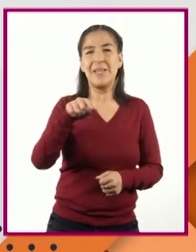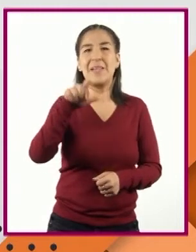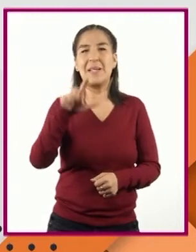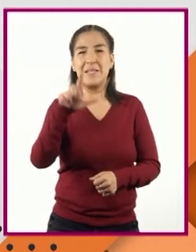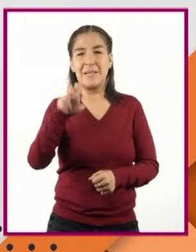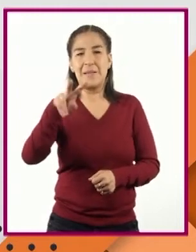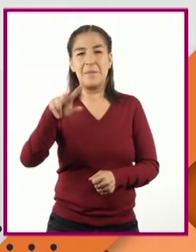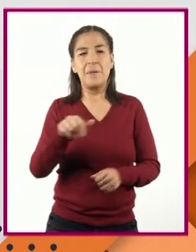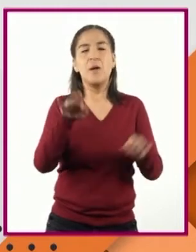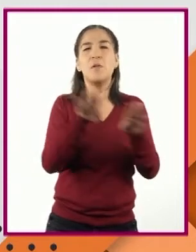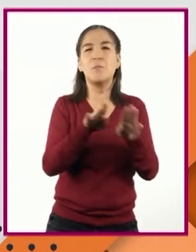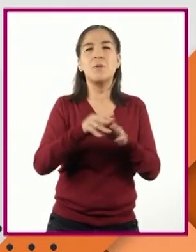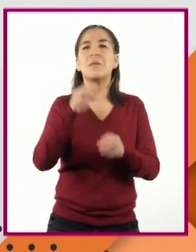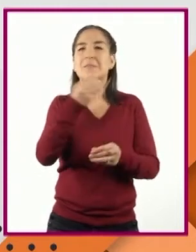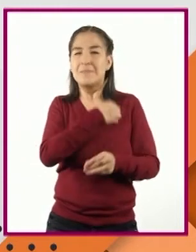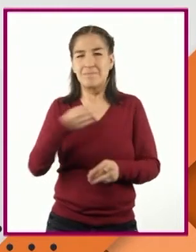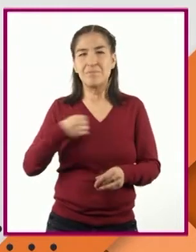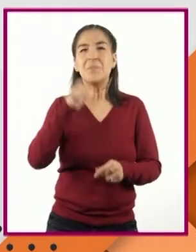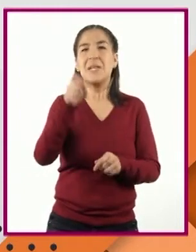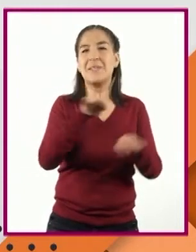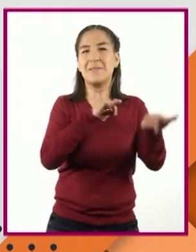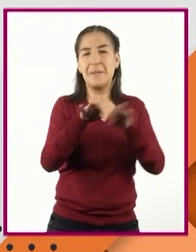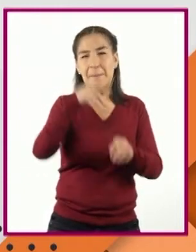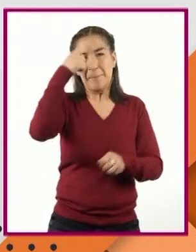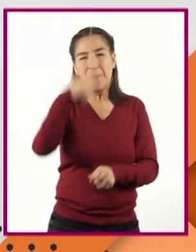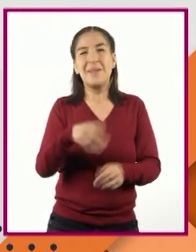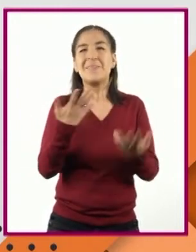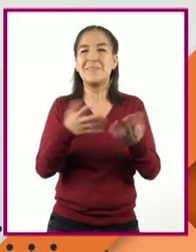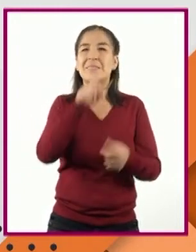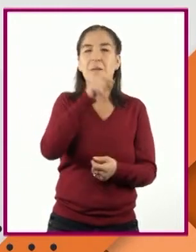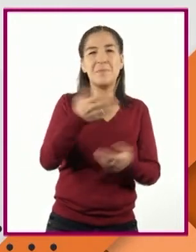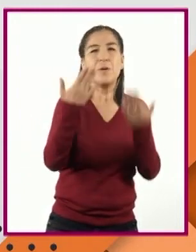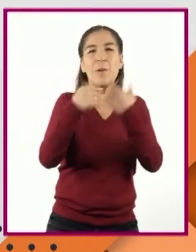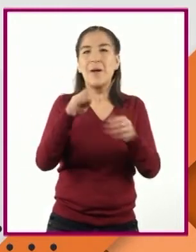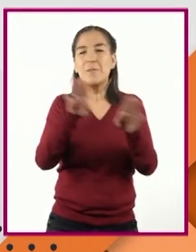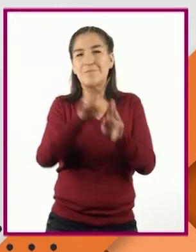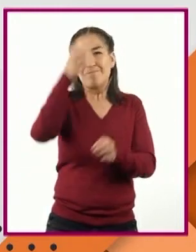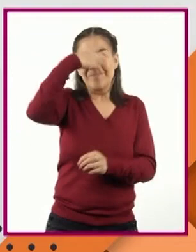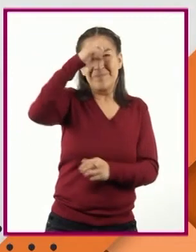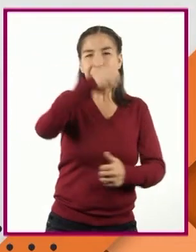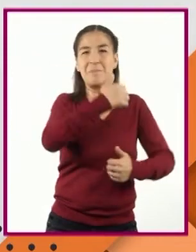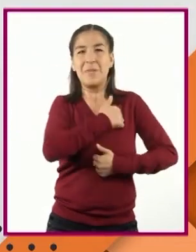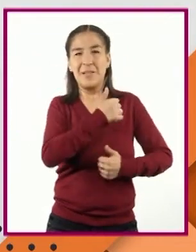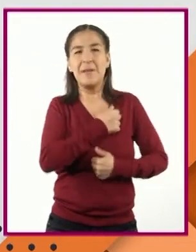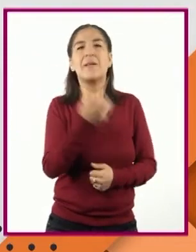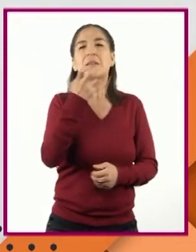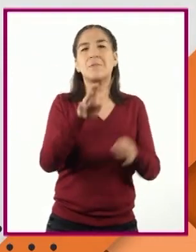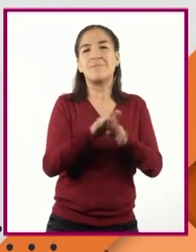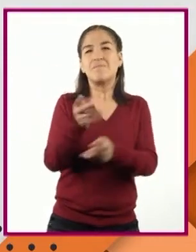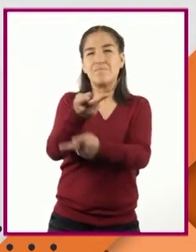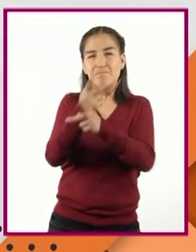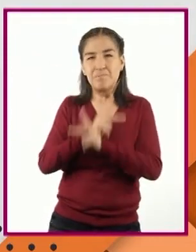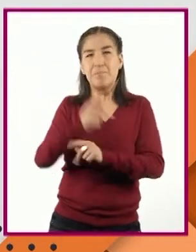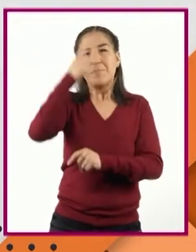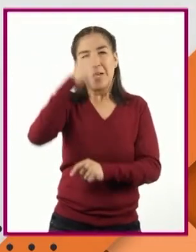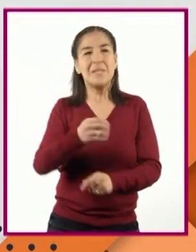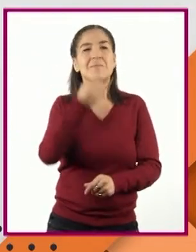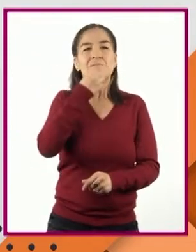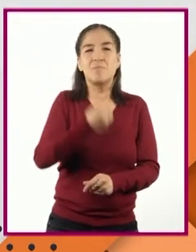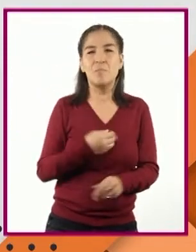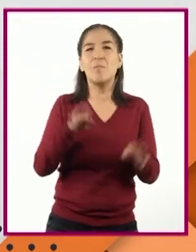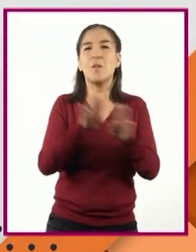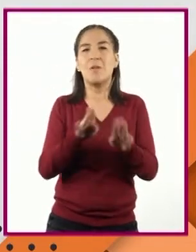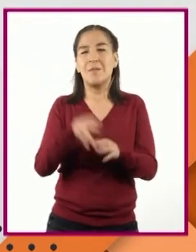decir, el reclutamiento obligado de personas, muchas veces sin experiencia militar, y la obtención de préstamos forzosos a fin